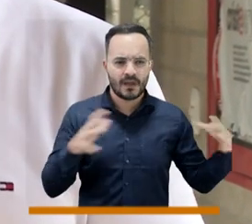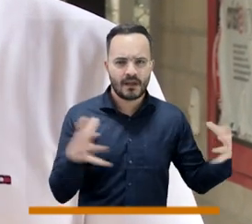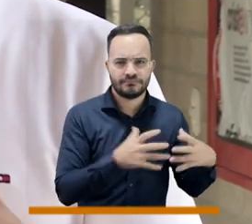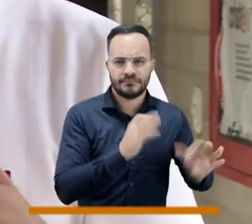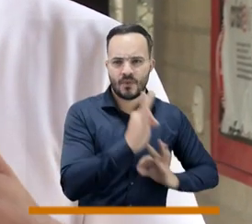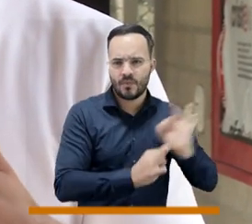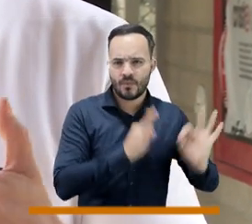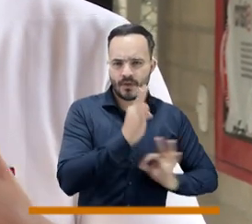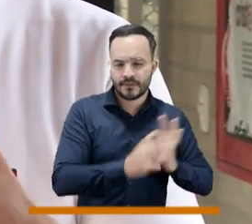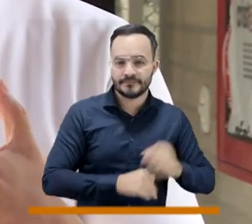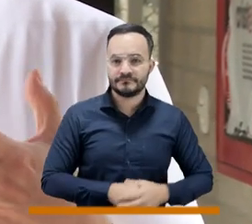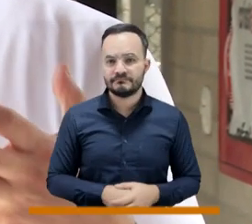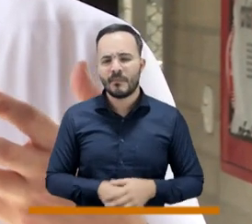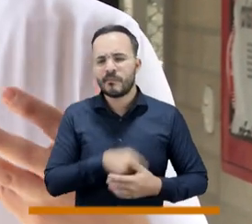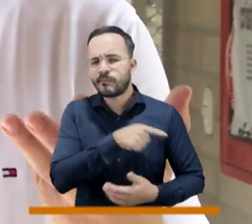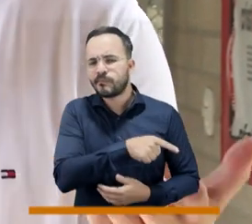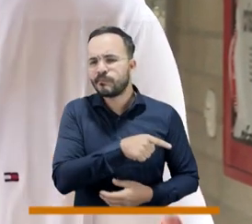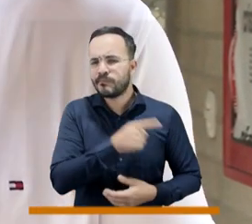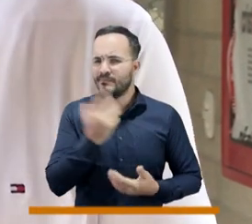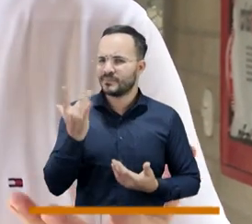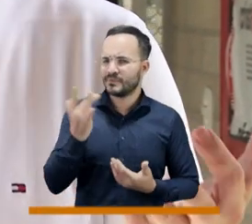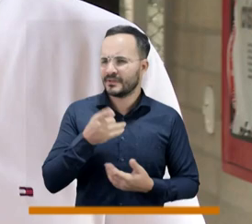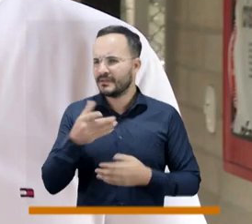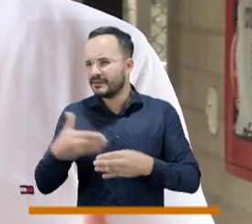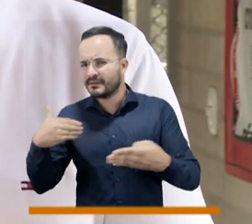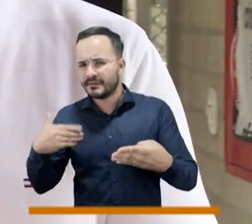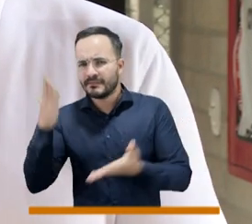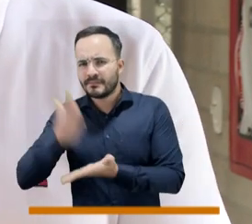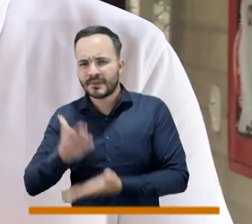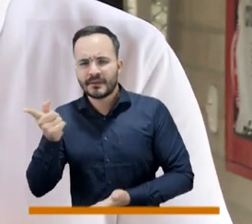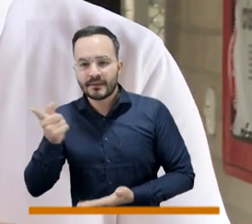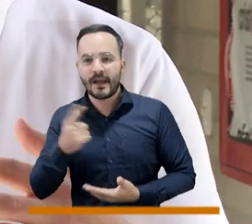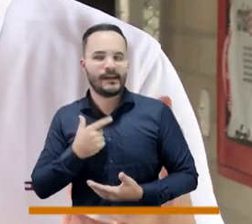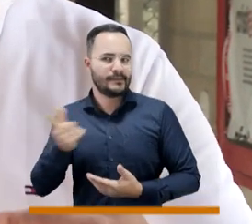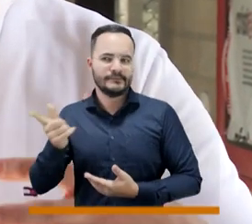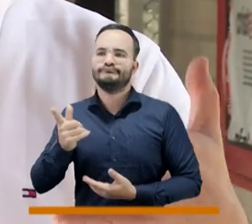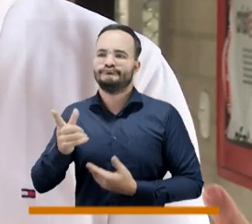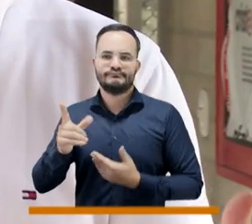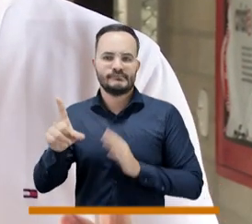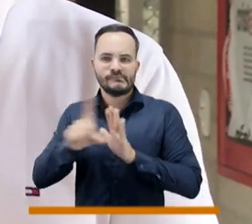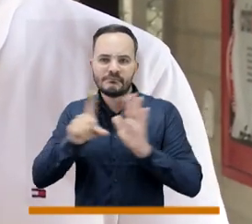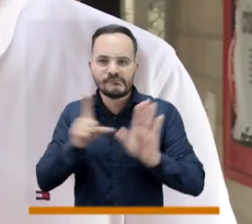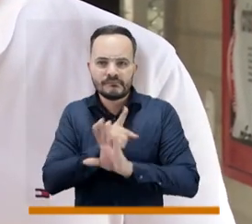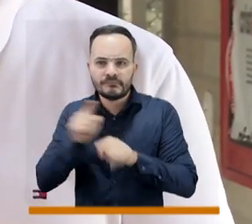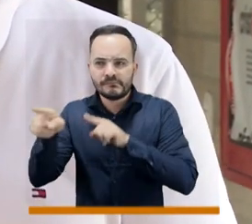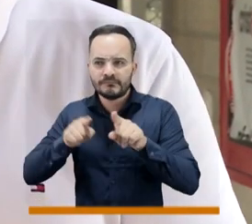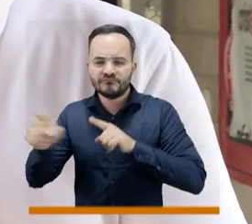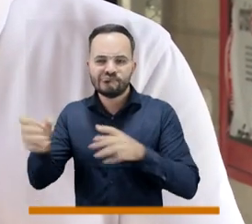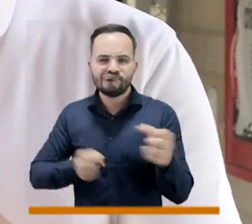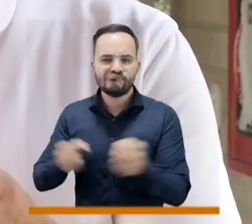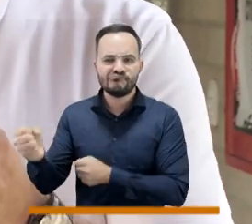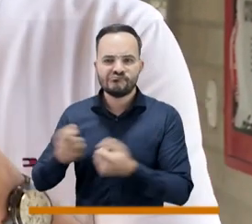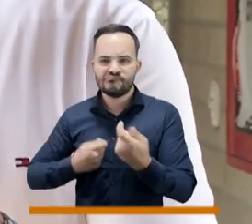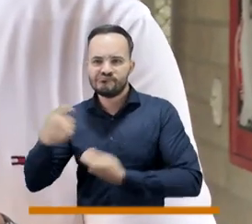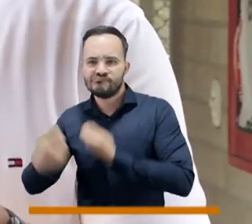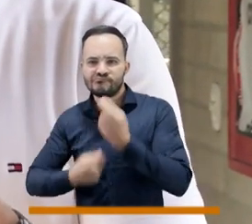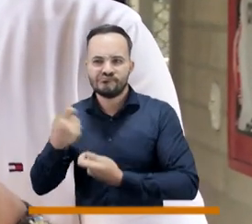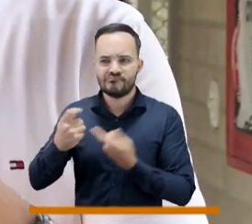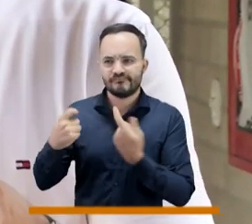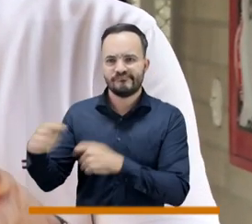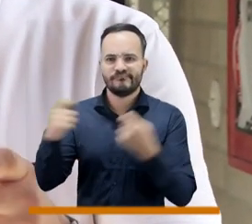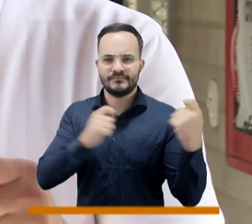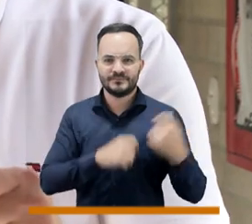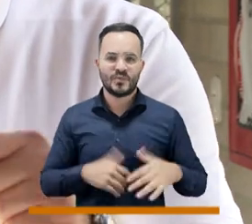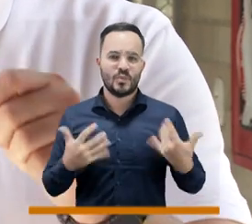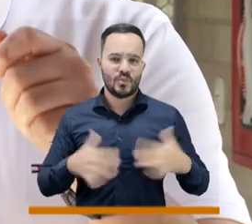recuperadas especialmente por digámoslo así, el flagelo y el comercio ilegal de la fauna, y se invierten